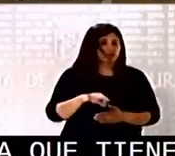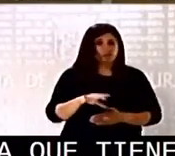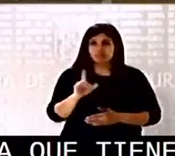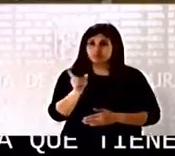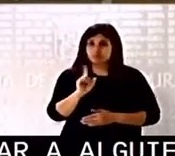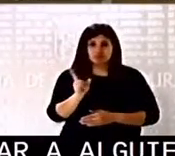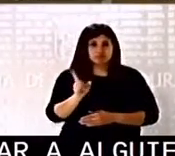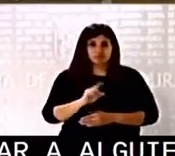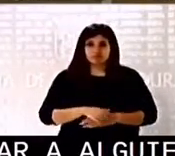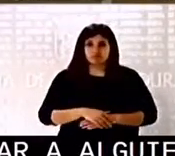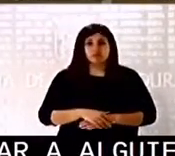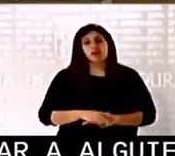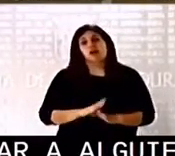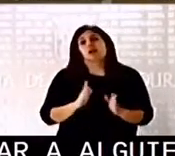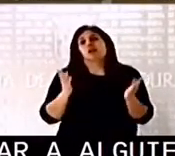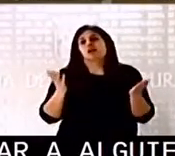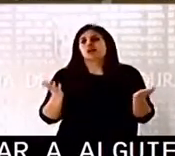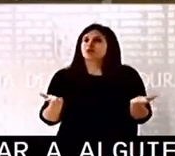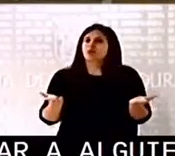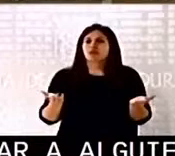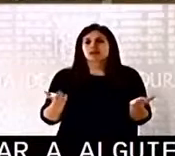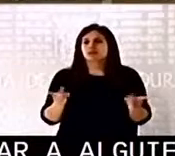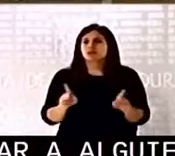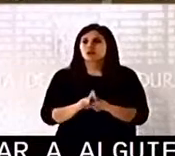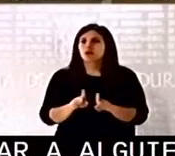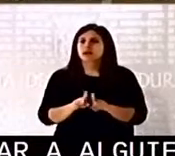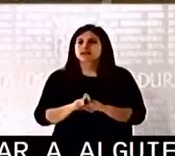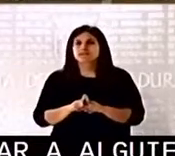lo tanto, no fiemos